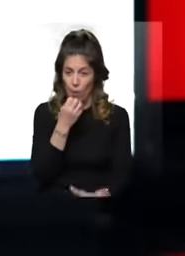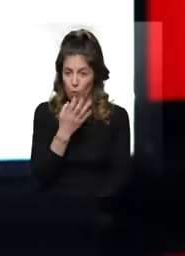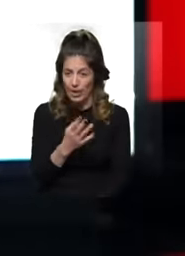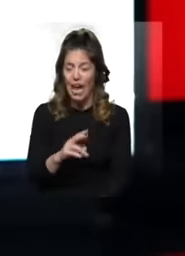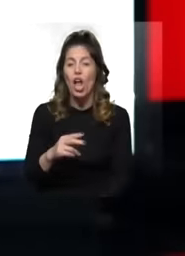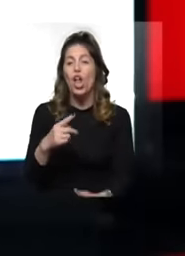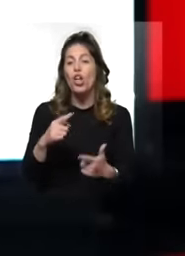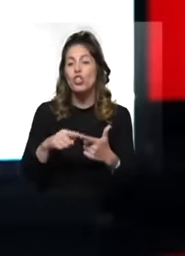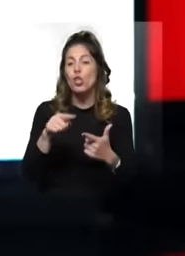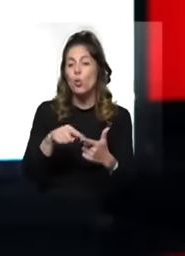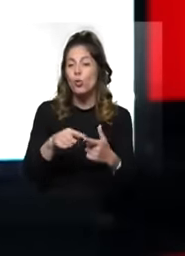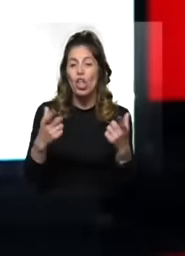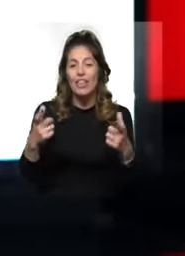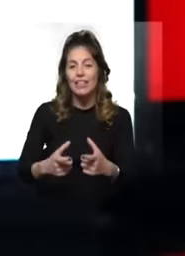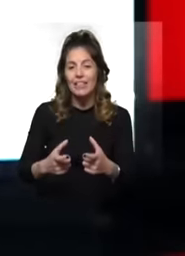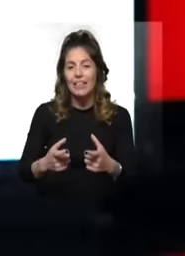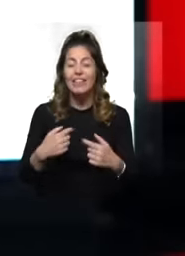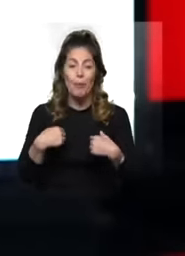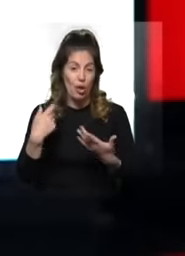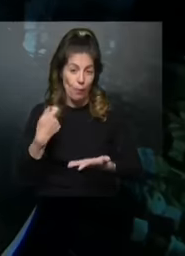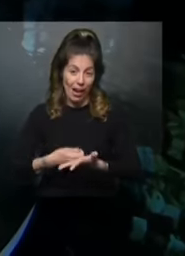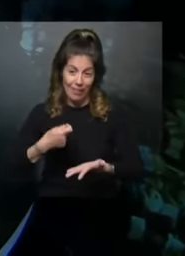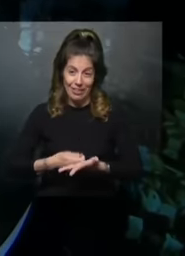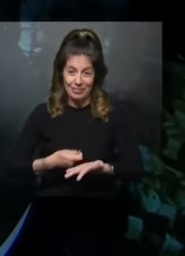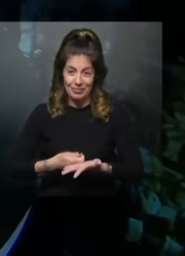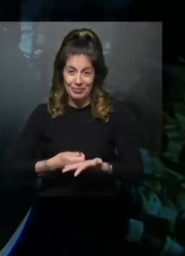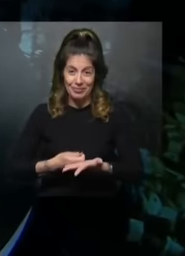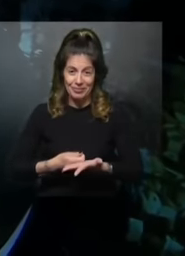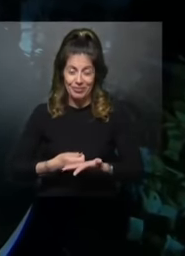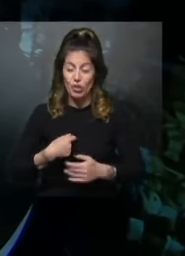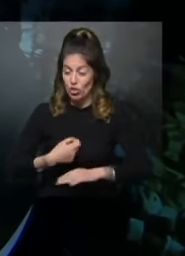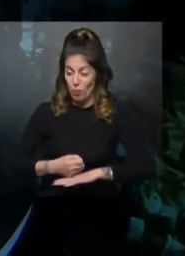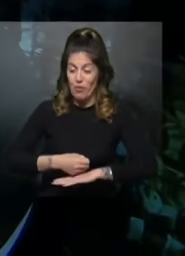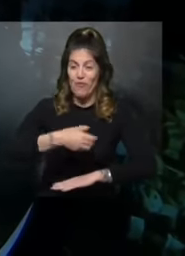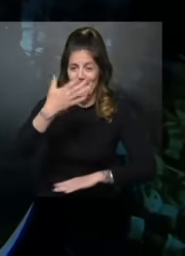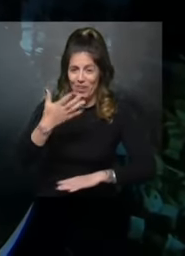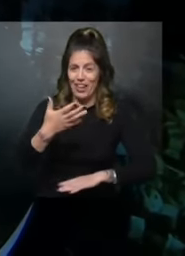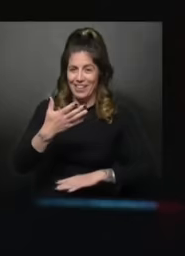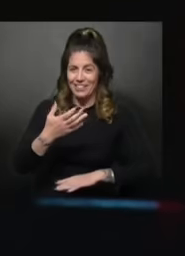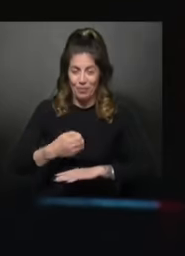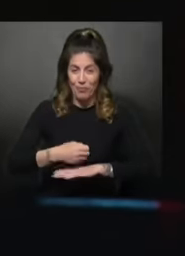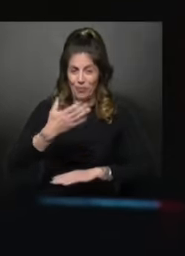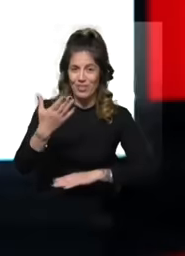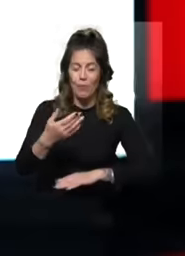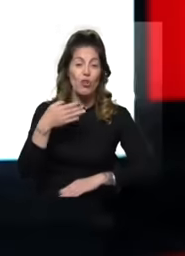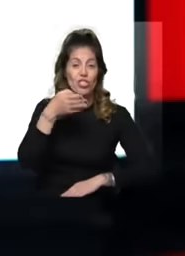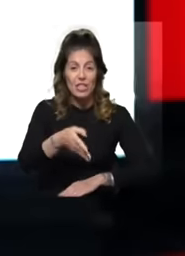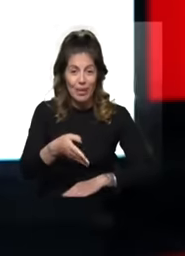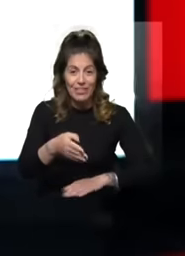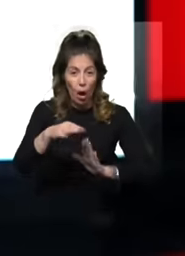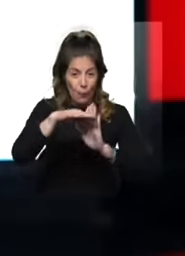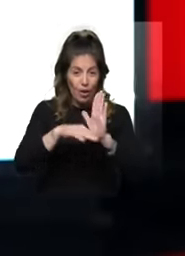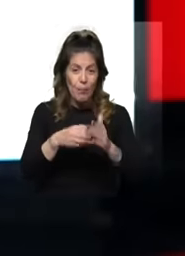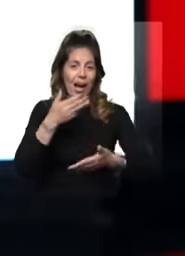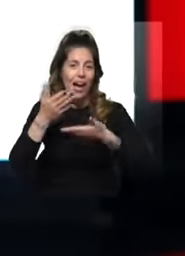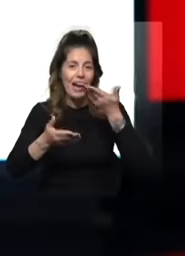que tenía era que nos pagaba. Éramos profesionales. O sea, profesionales. Vos ibas a un programa a cantar y